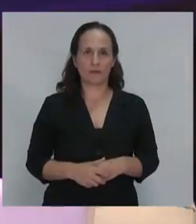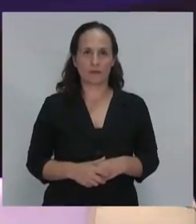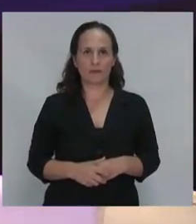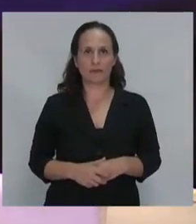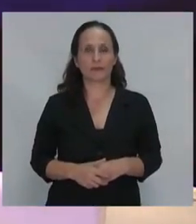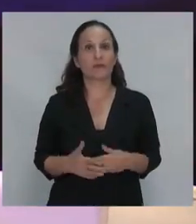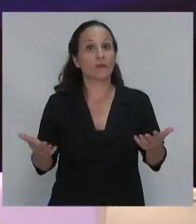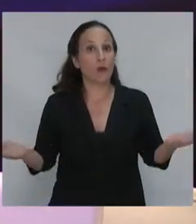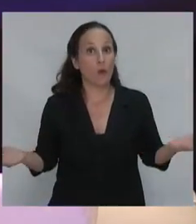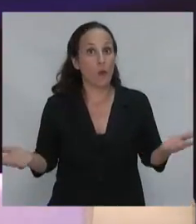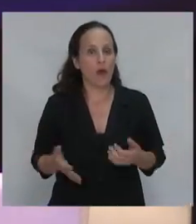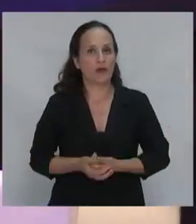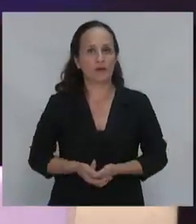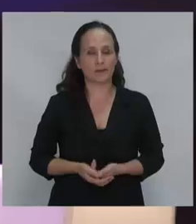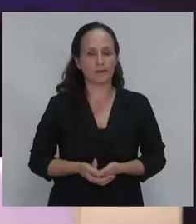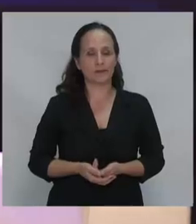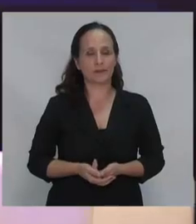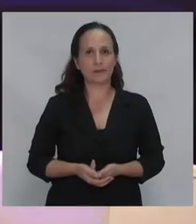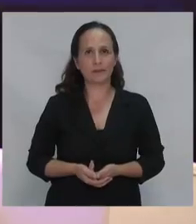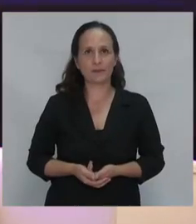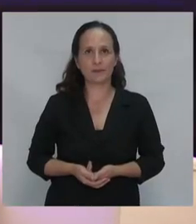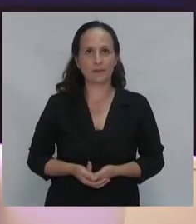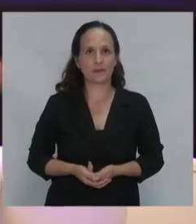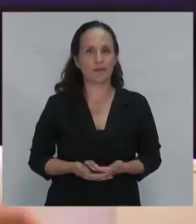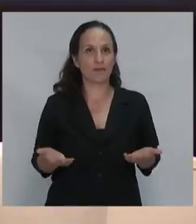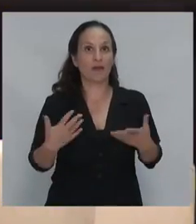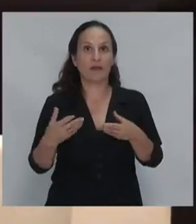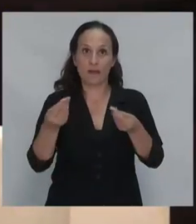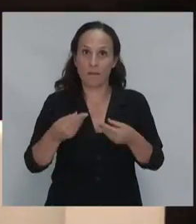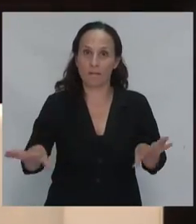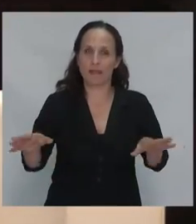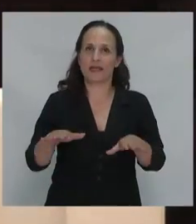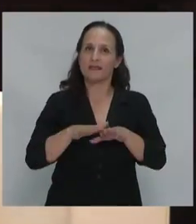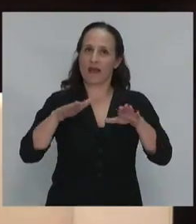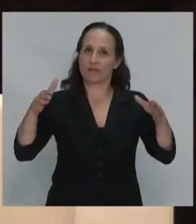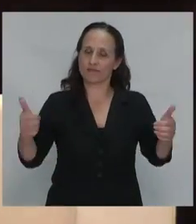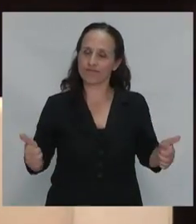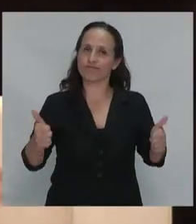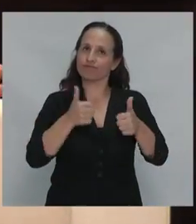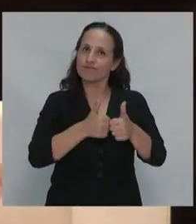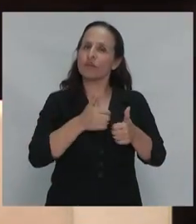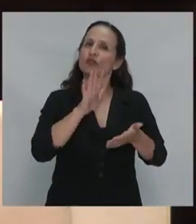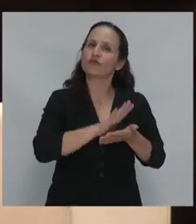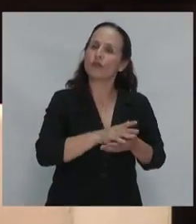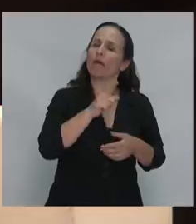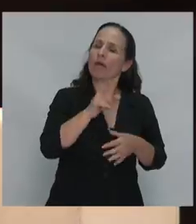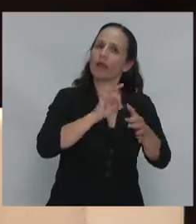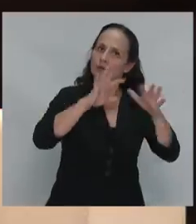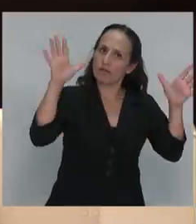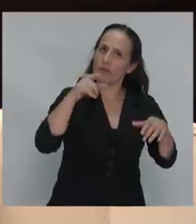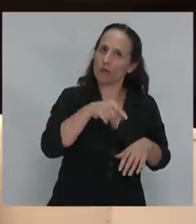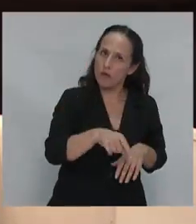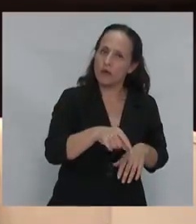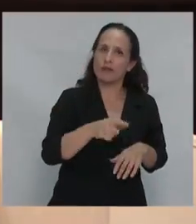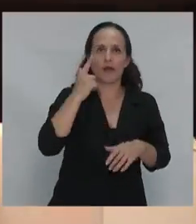bueno efectivamente vamos a dar inicio al panel de los desafíos de la democracia para eso vamos a